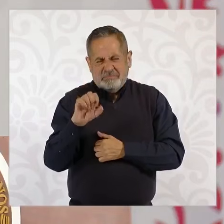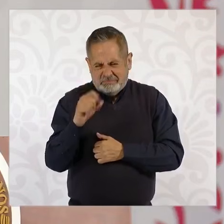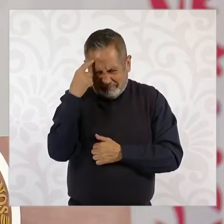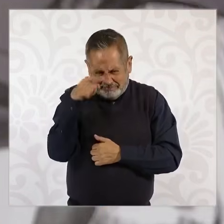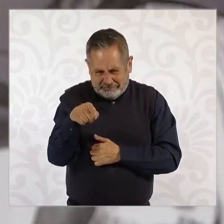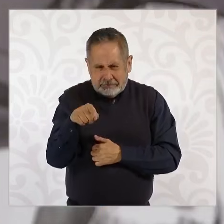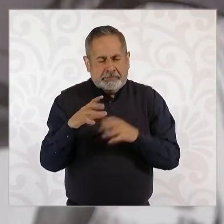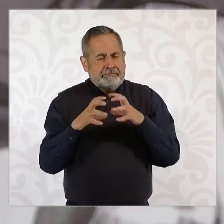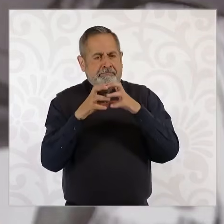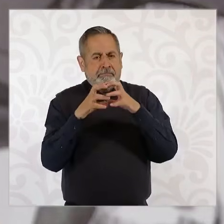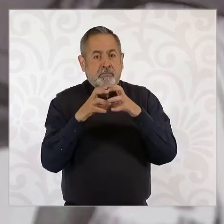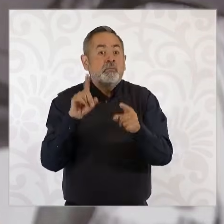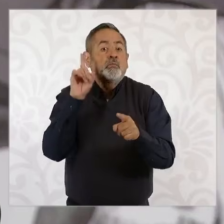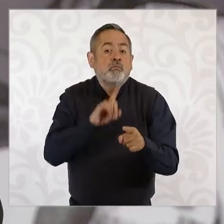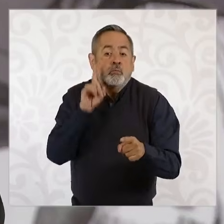Lo que dice ella